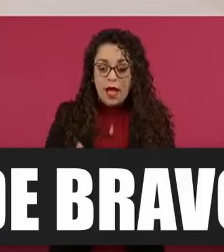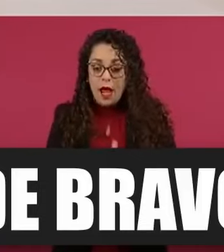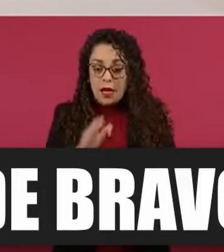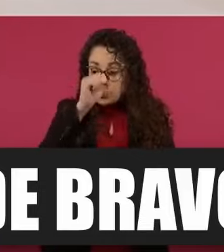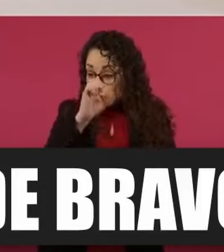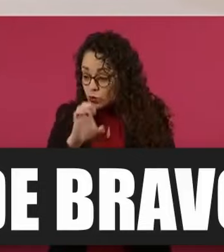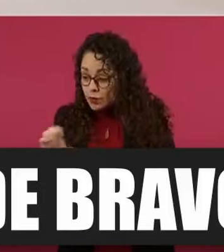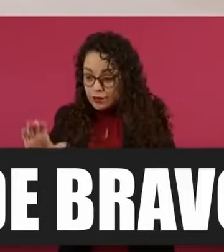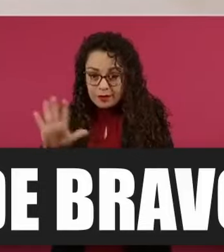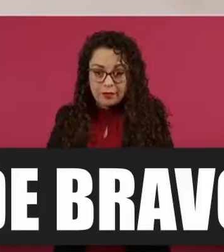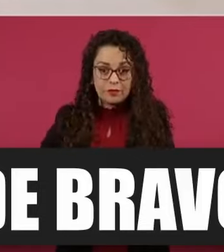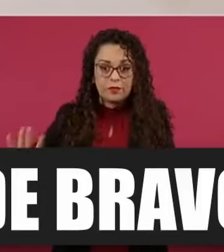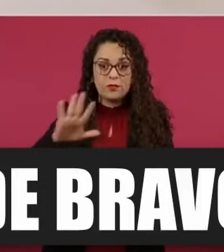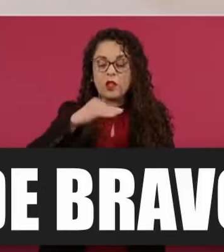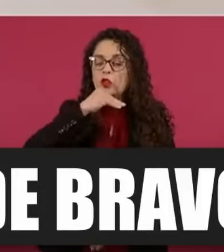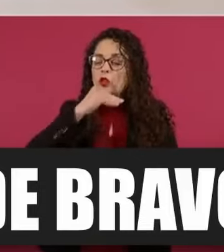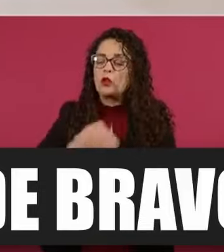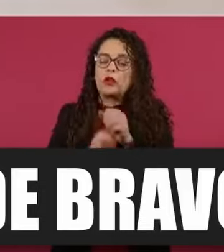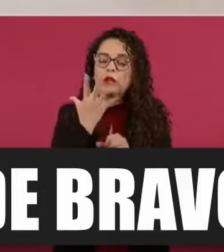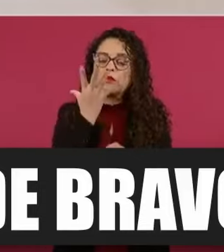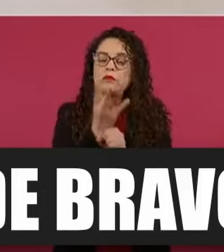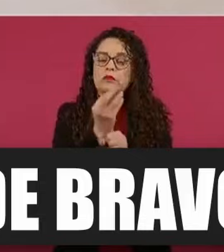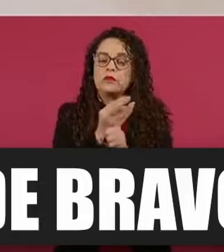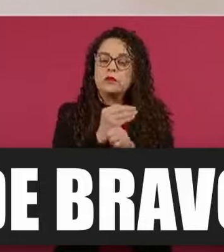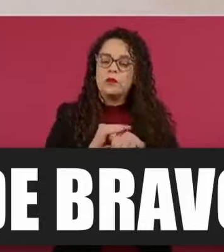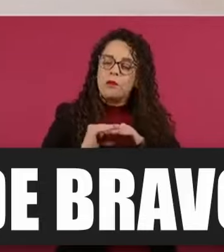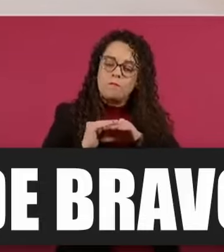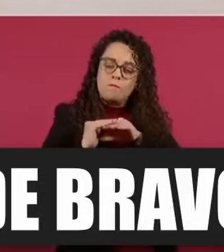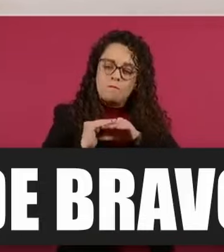Todas. Entonces,